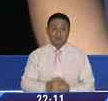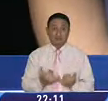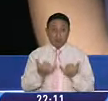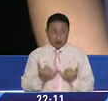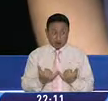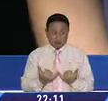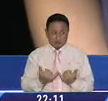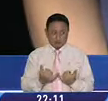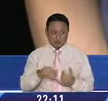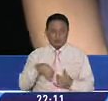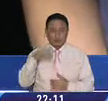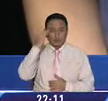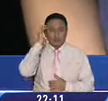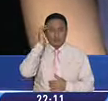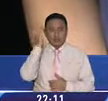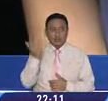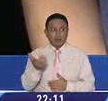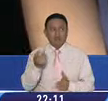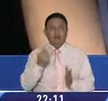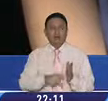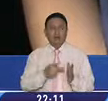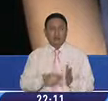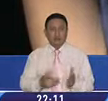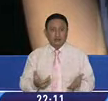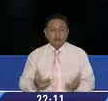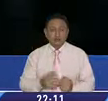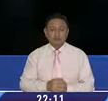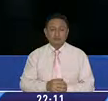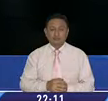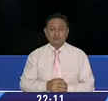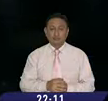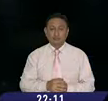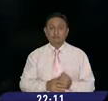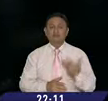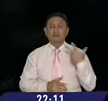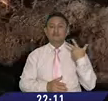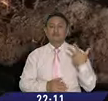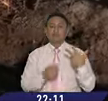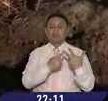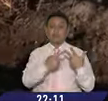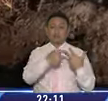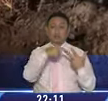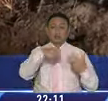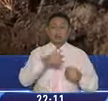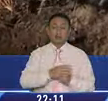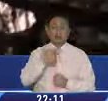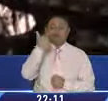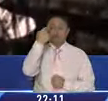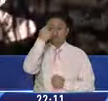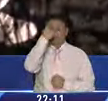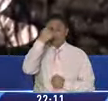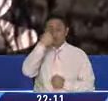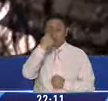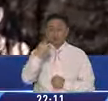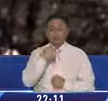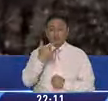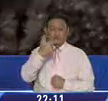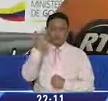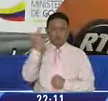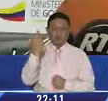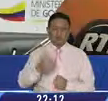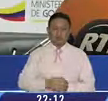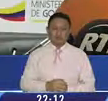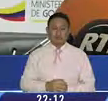esto es preocupante porque no sabemos realmente qué es lo que ha sucedido. Los fallecidos tenían heridas de bala en el rostro, cabeza y otras partes del